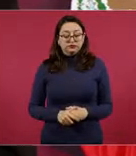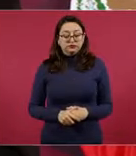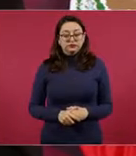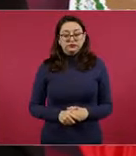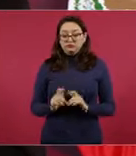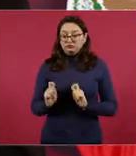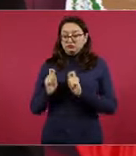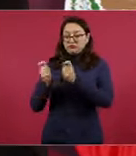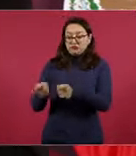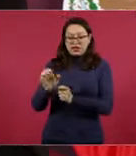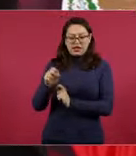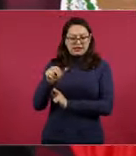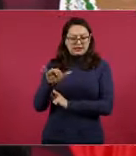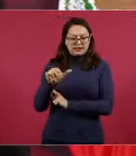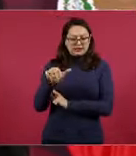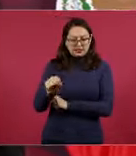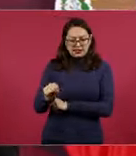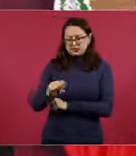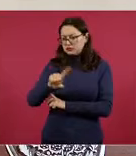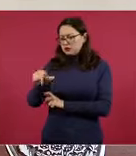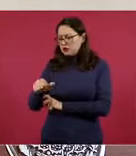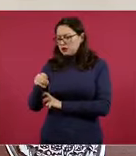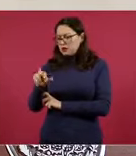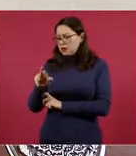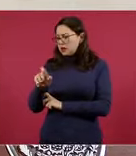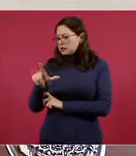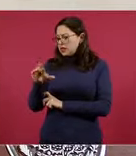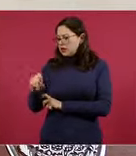Encinas y luego Marcelo y